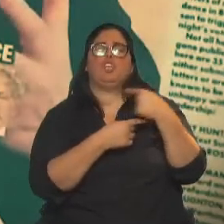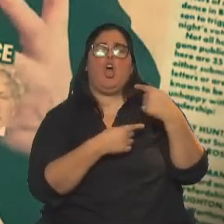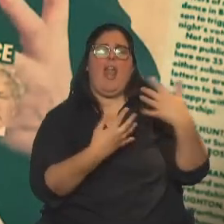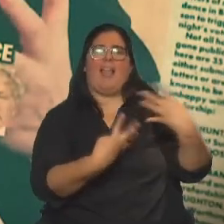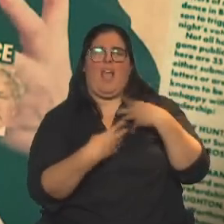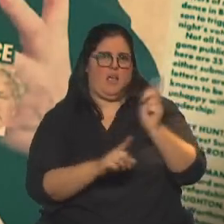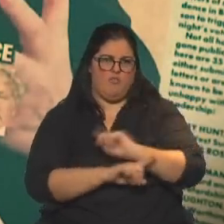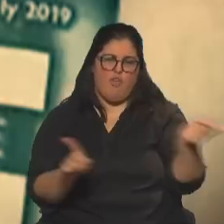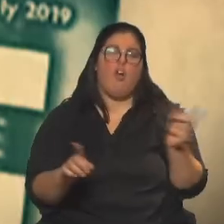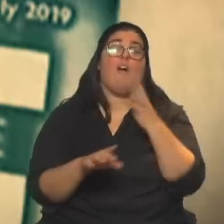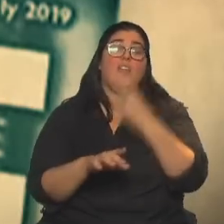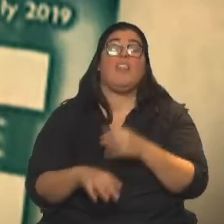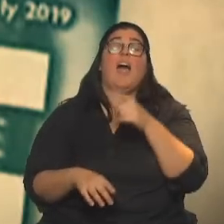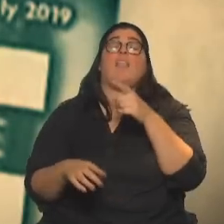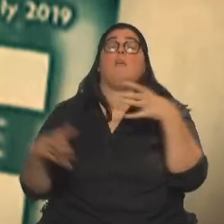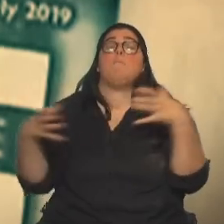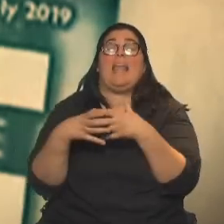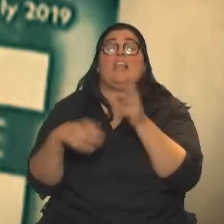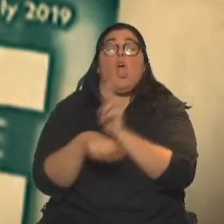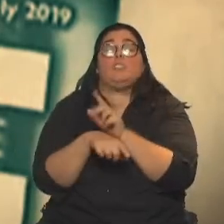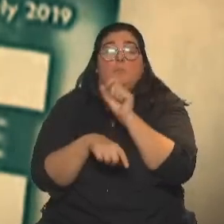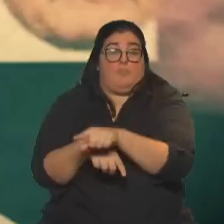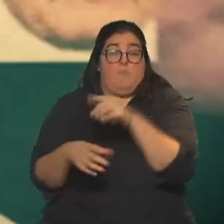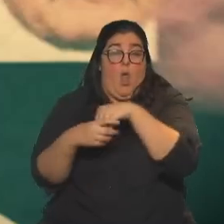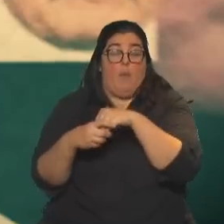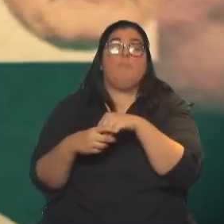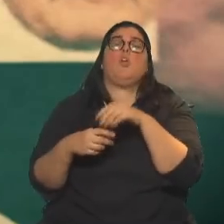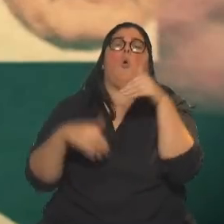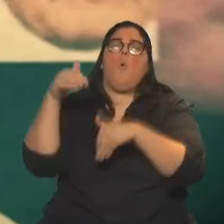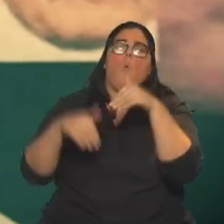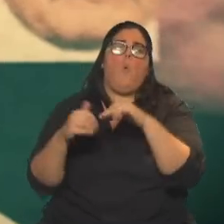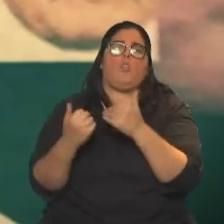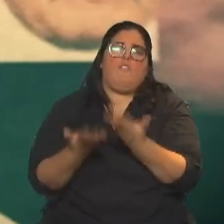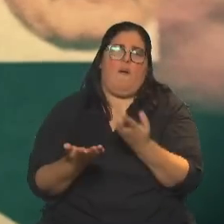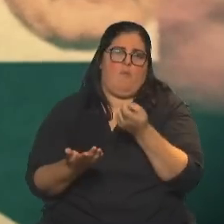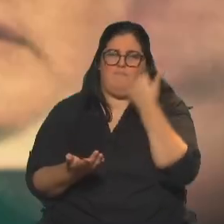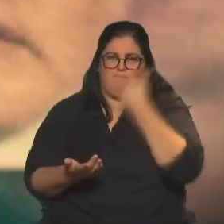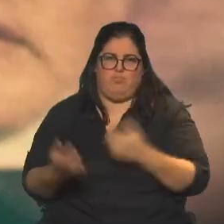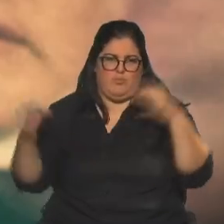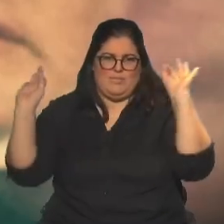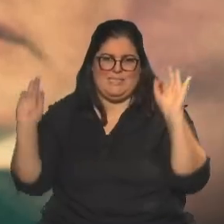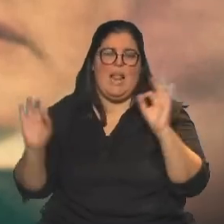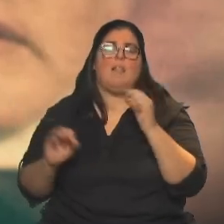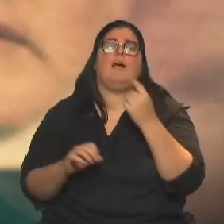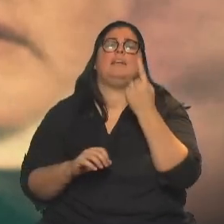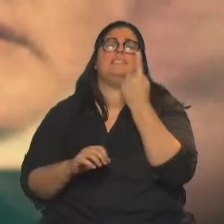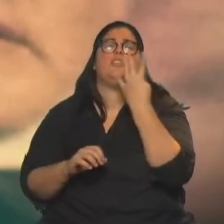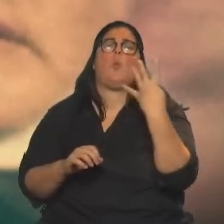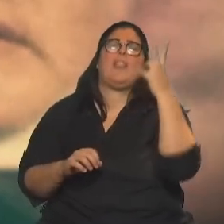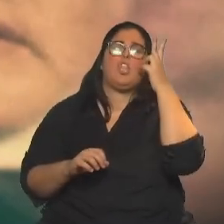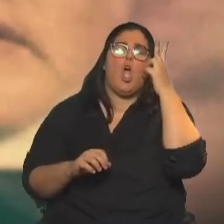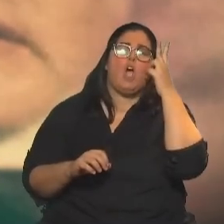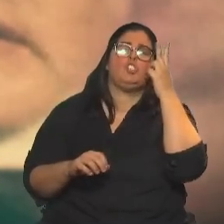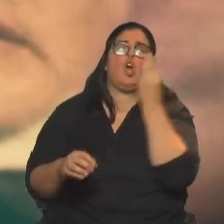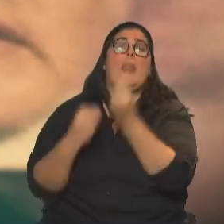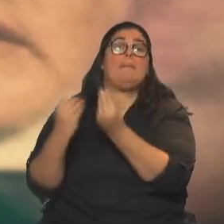duras penas a un voto de confianza del Partido Conservador, con el apoyo de 211 parlamentarios, pero con 148 representantes